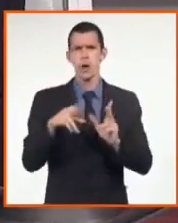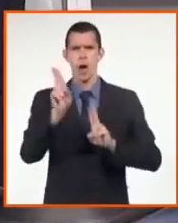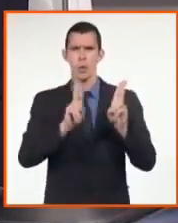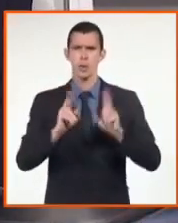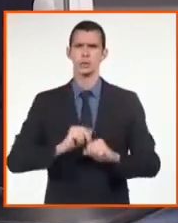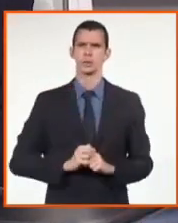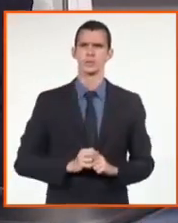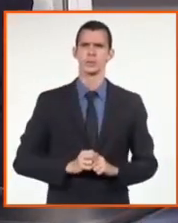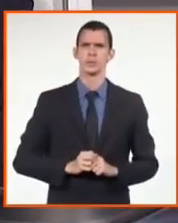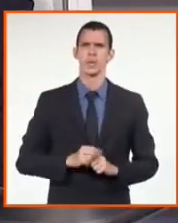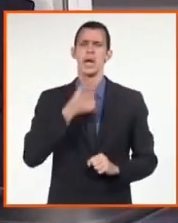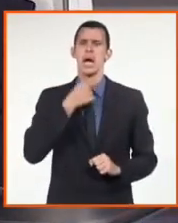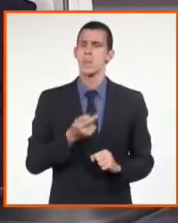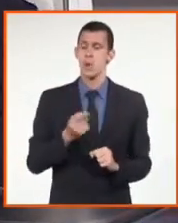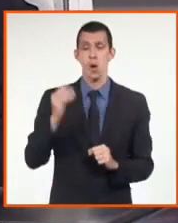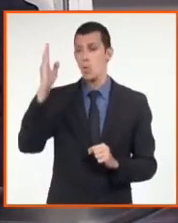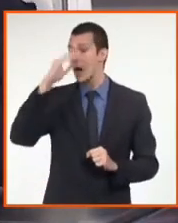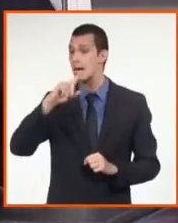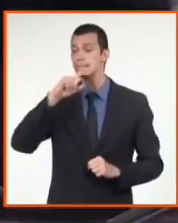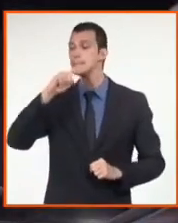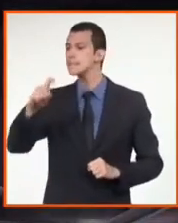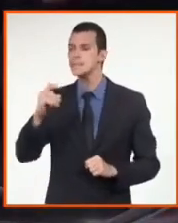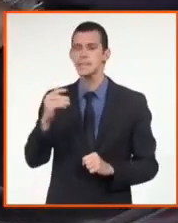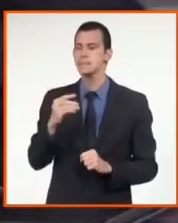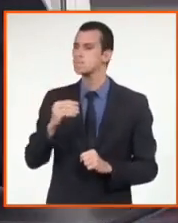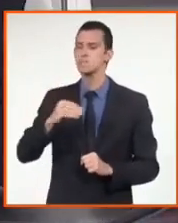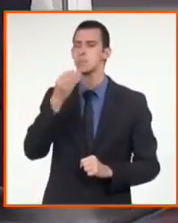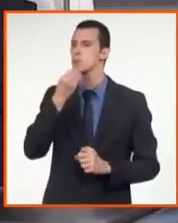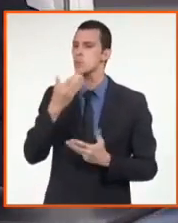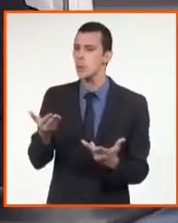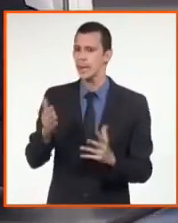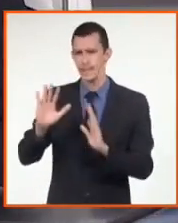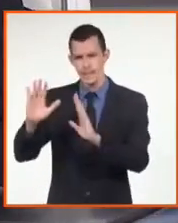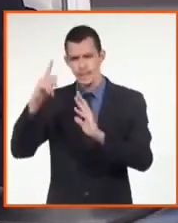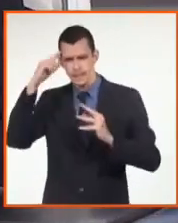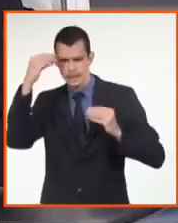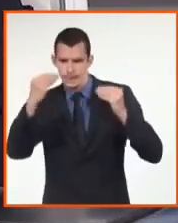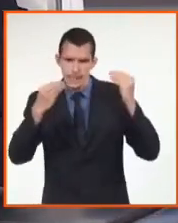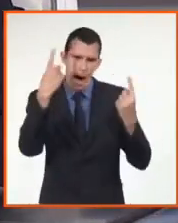Conjunto con el con el consejo electoral nacional y por supuesto con nuestra circuncisiones electorales especiales